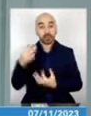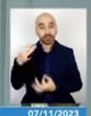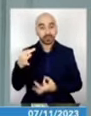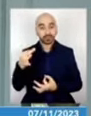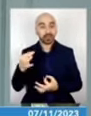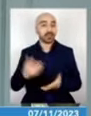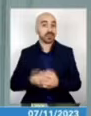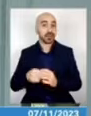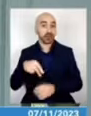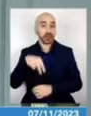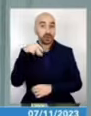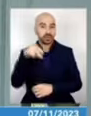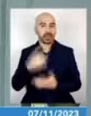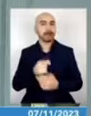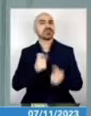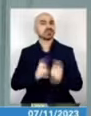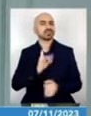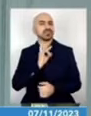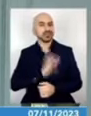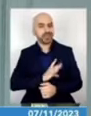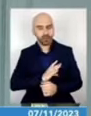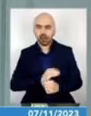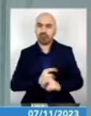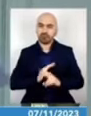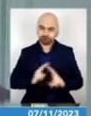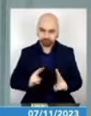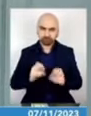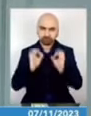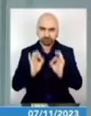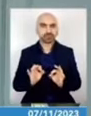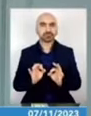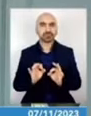los chilenos honrados y pacíficos, los de trabajo,